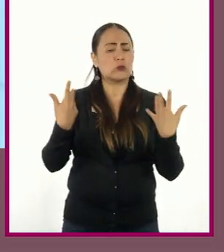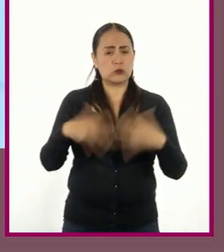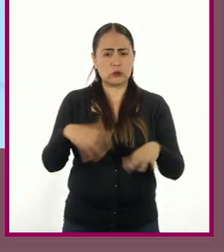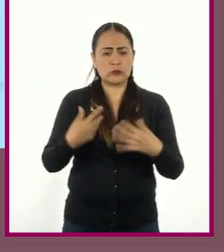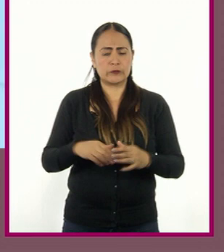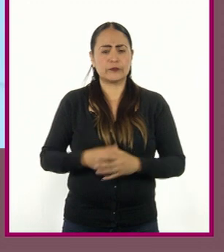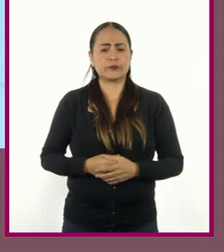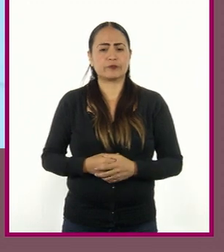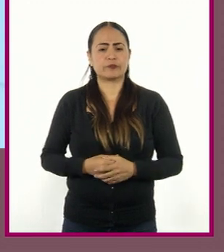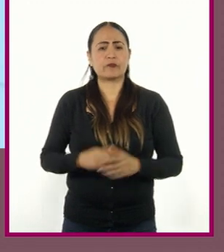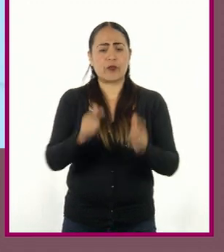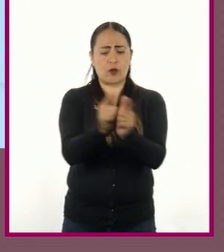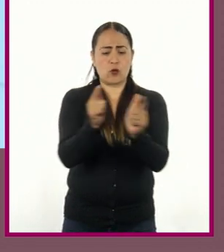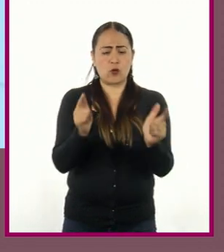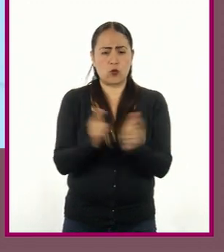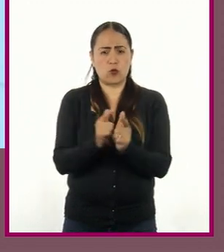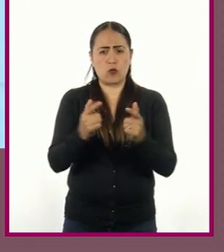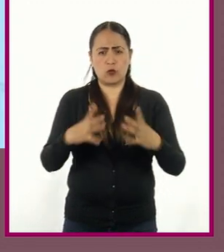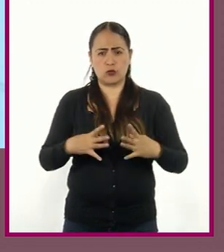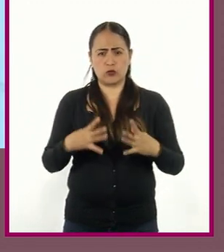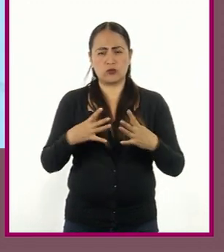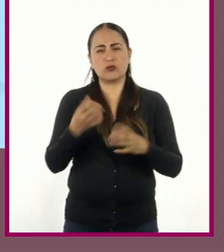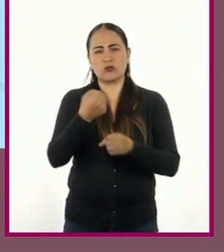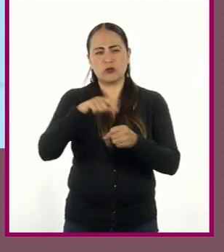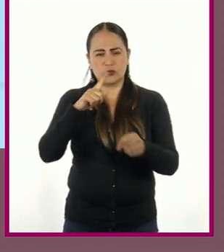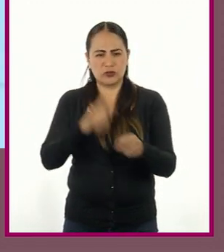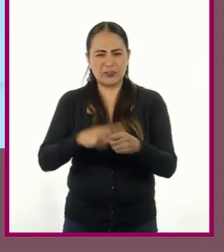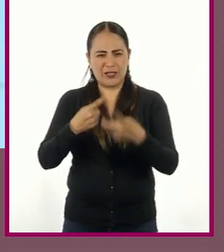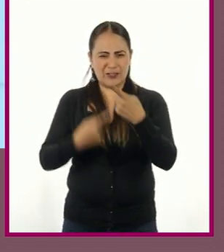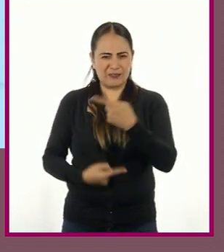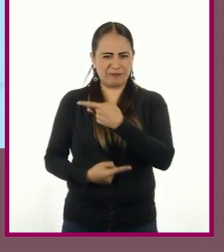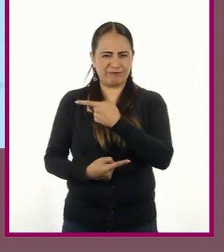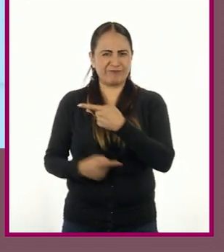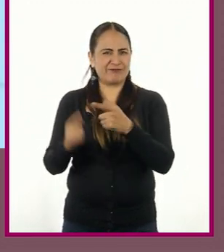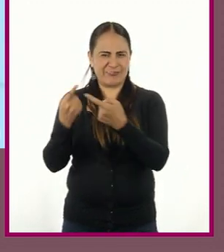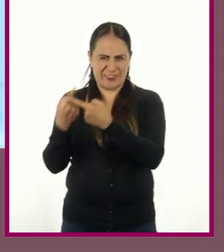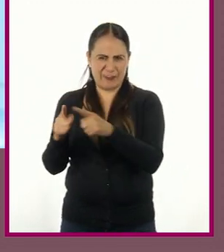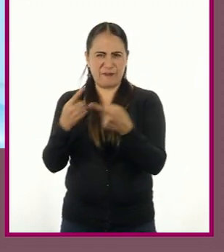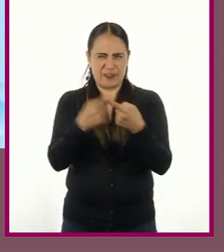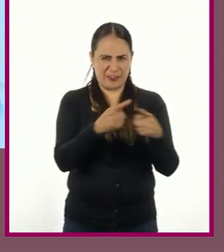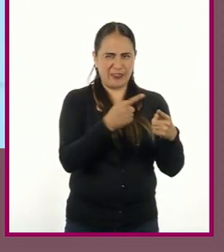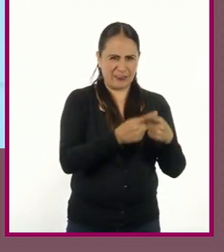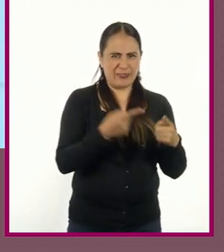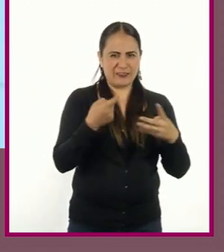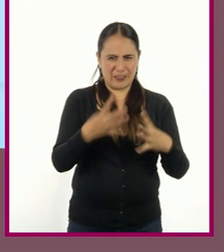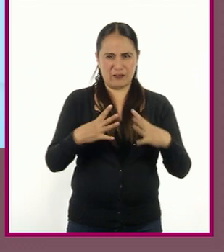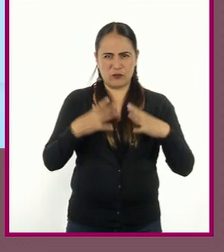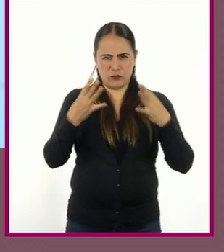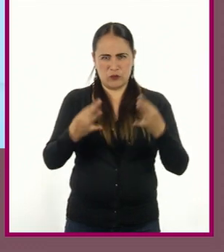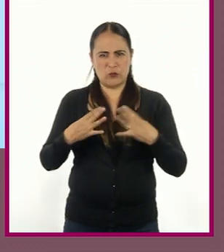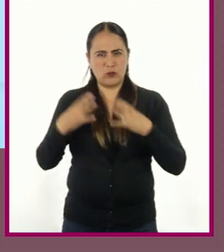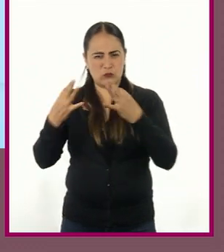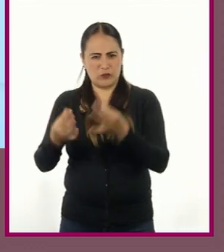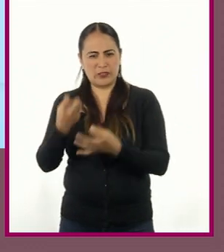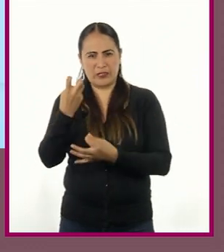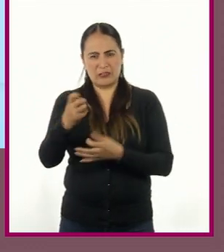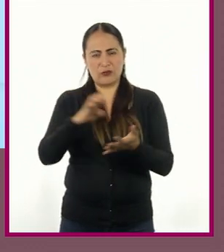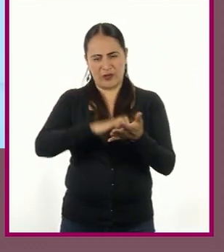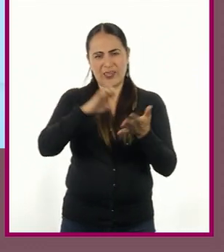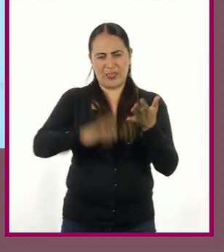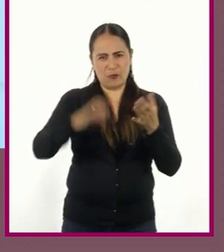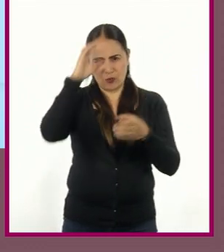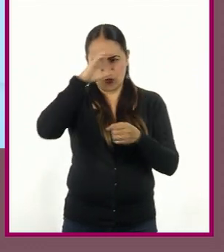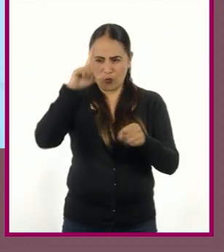El surgimiento de grupos sociales como los chicanos, pachucos y cholos, entre otros en la frontera norte de nuestro país, es un ejemplo de